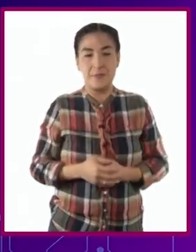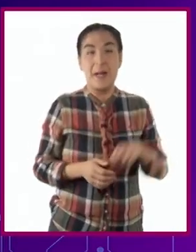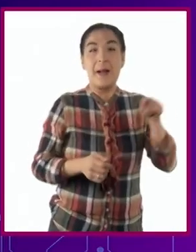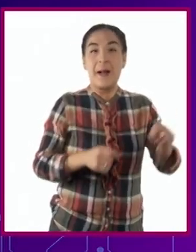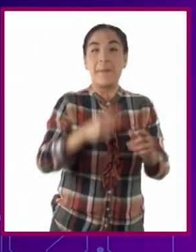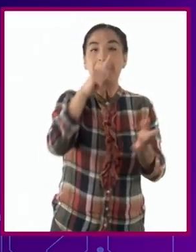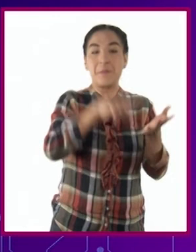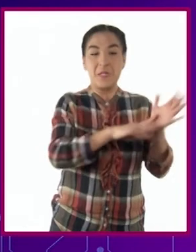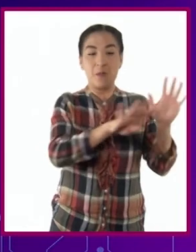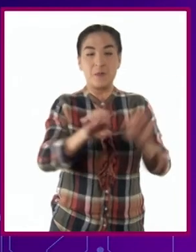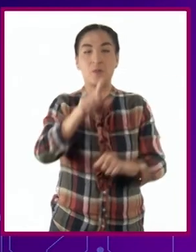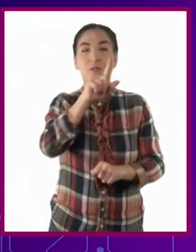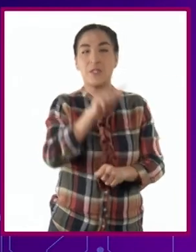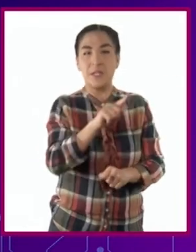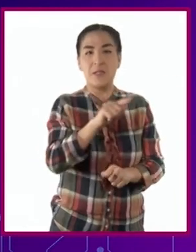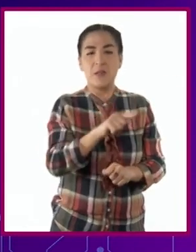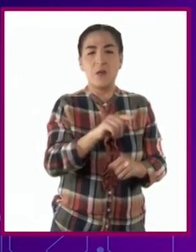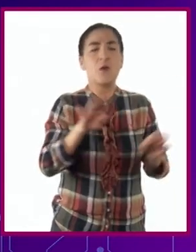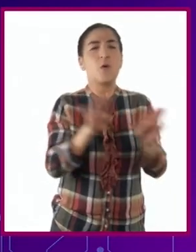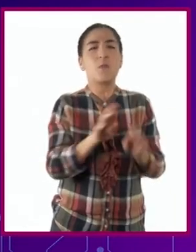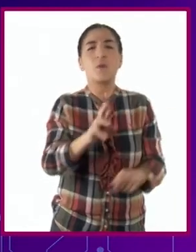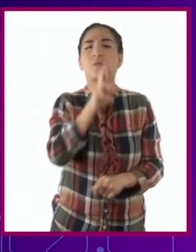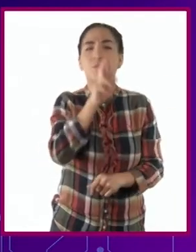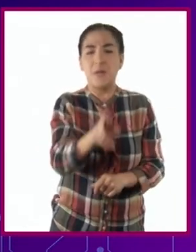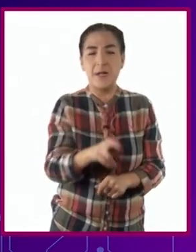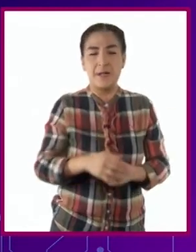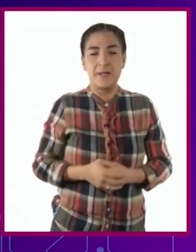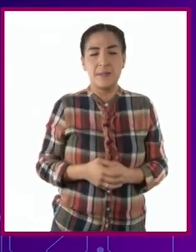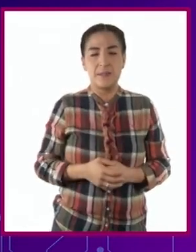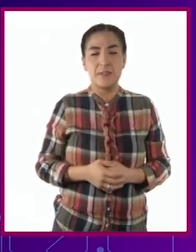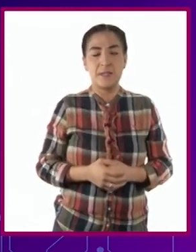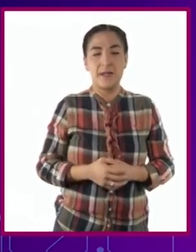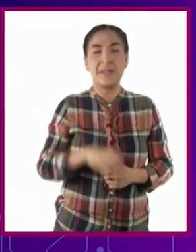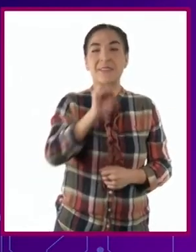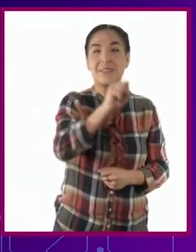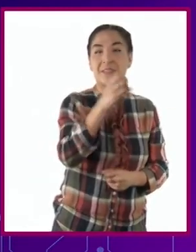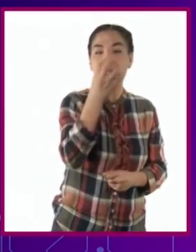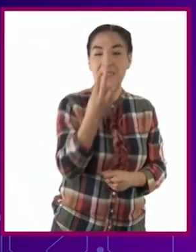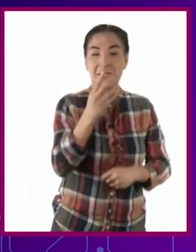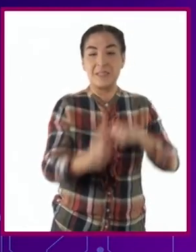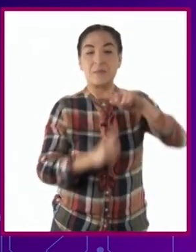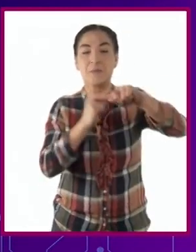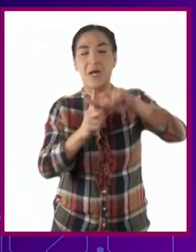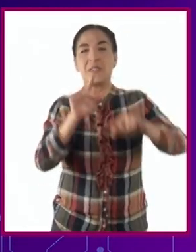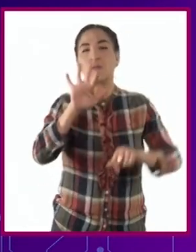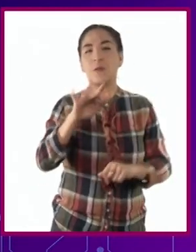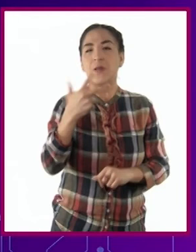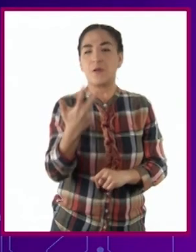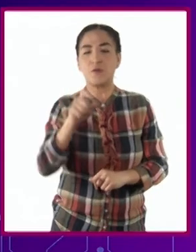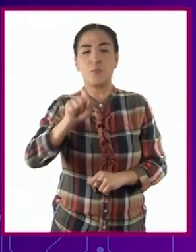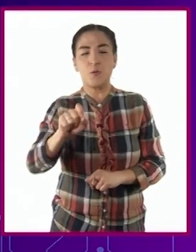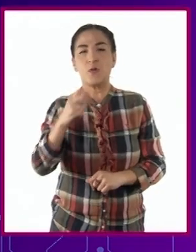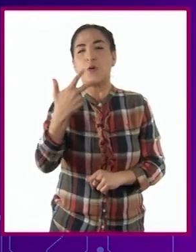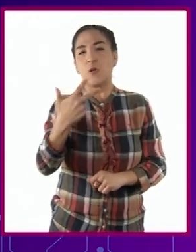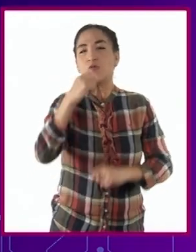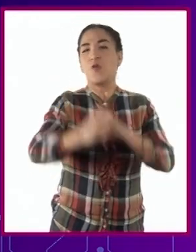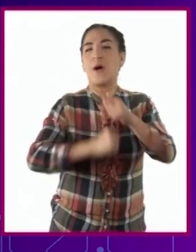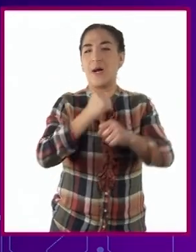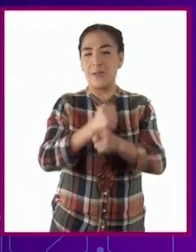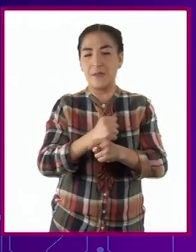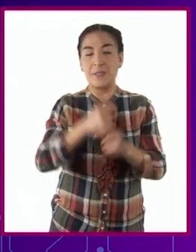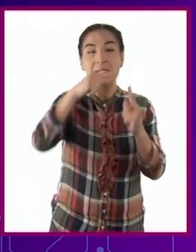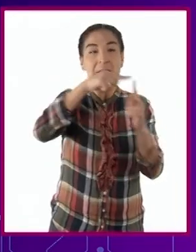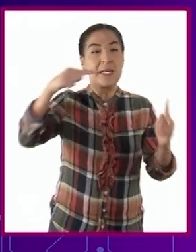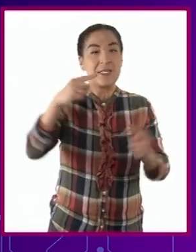año 1970 se obtiene de la suma de 63 años más 58.8 años